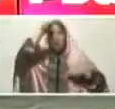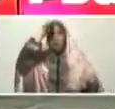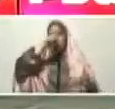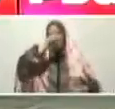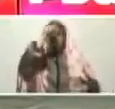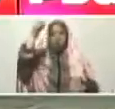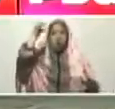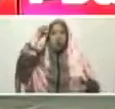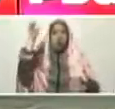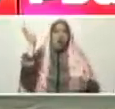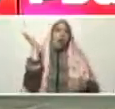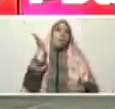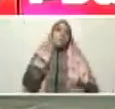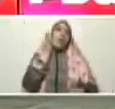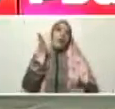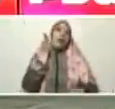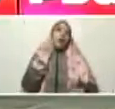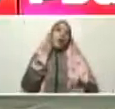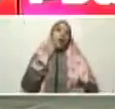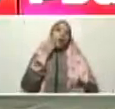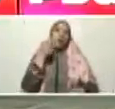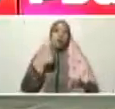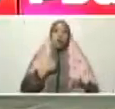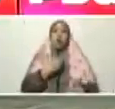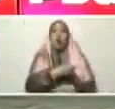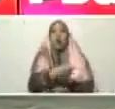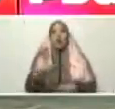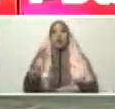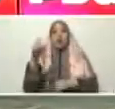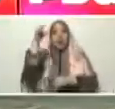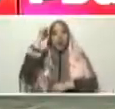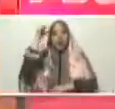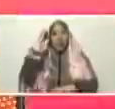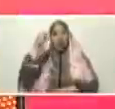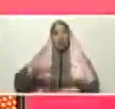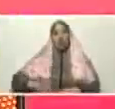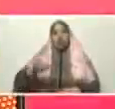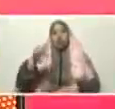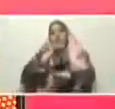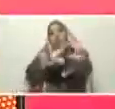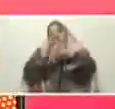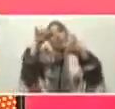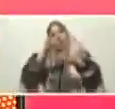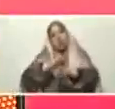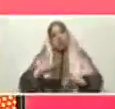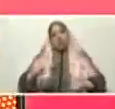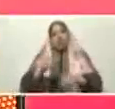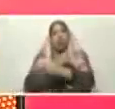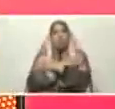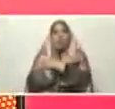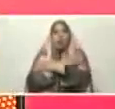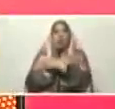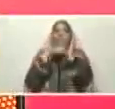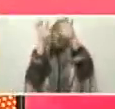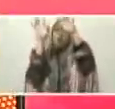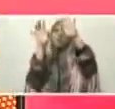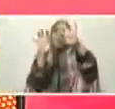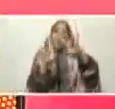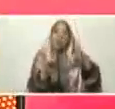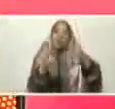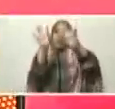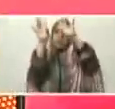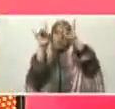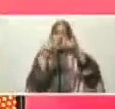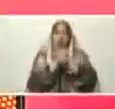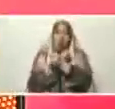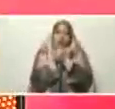les deseo a todas las madres de venezuela en su día felicidad bendiciones amor y a nombre de